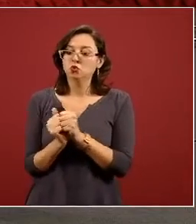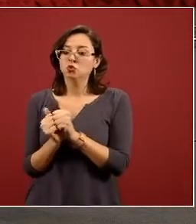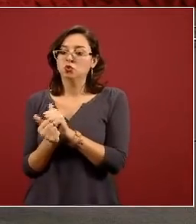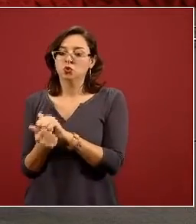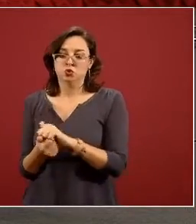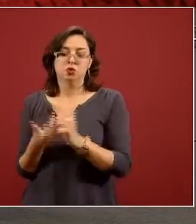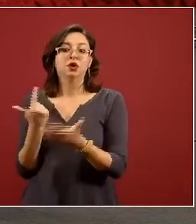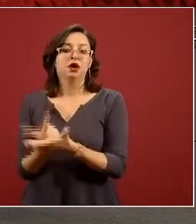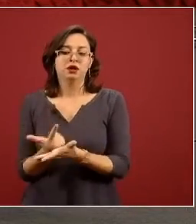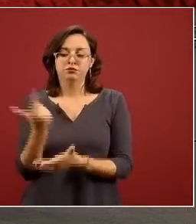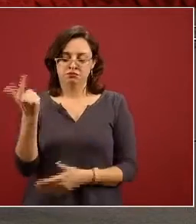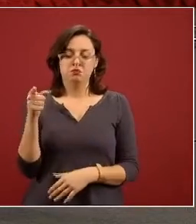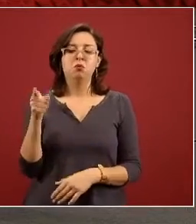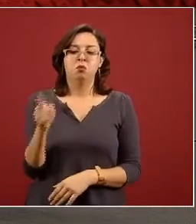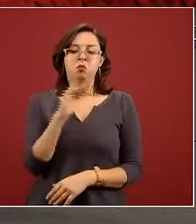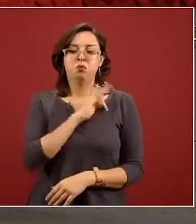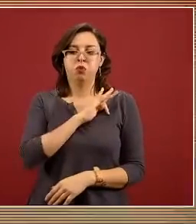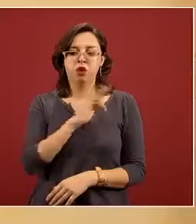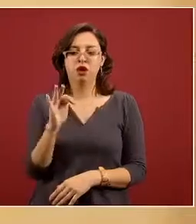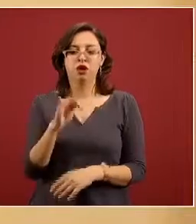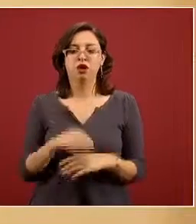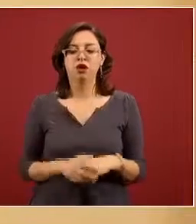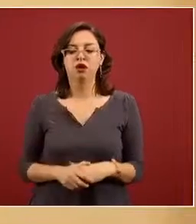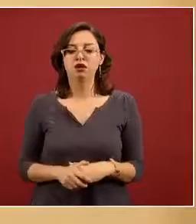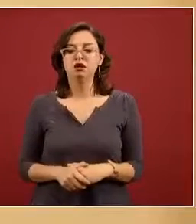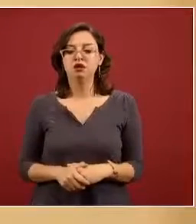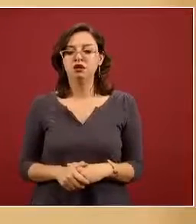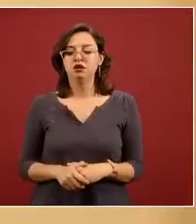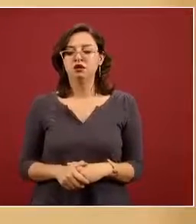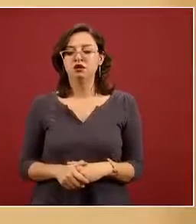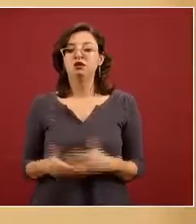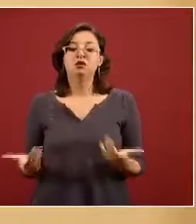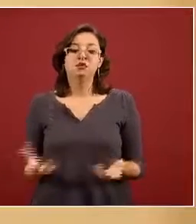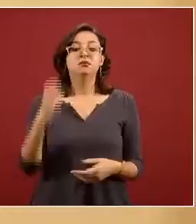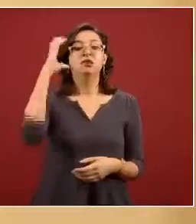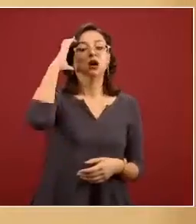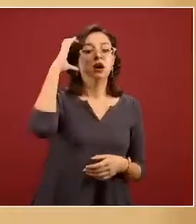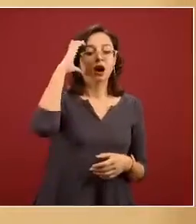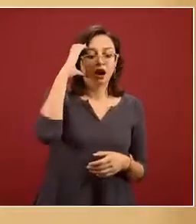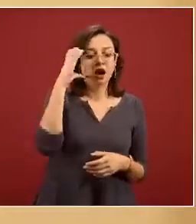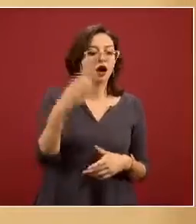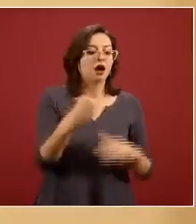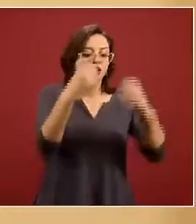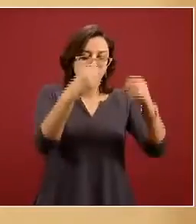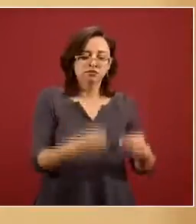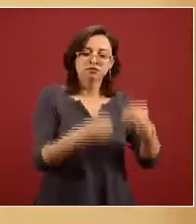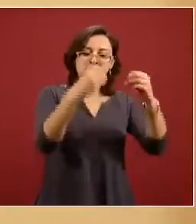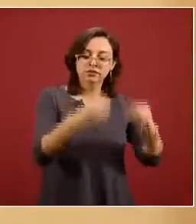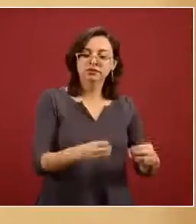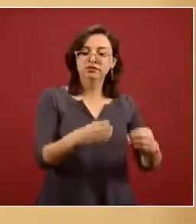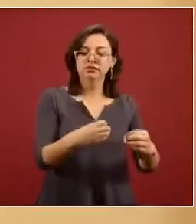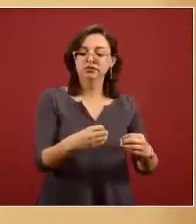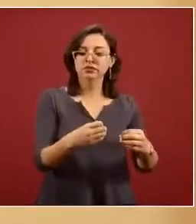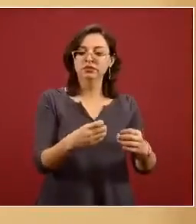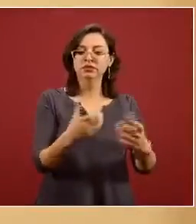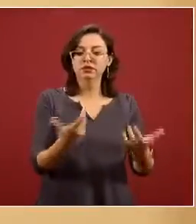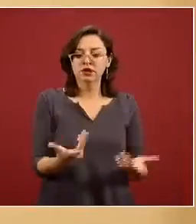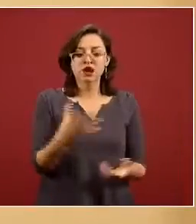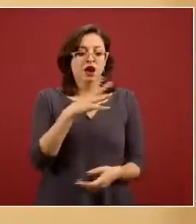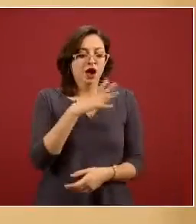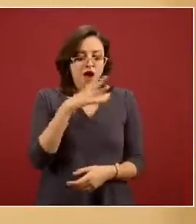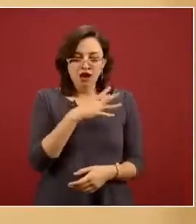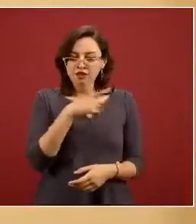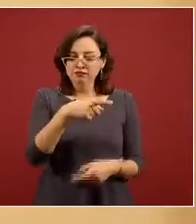estas características. Irak ocupadas, es decir, camas que en este momento o al corte tenían un paciente